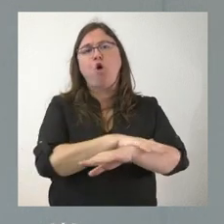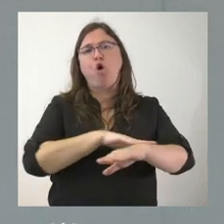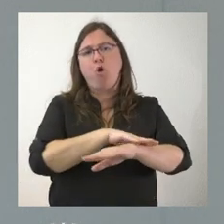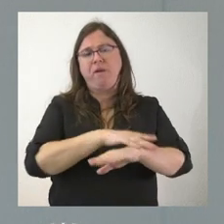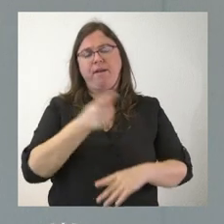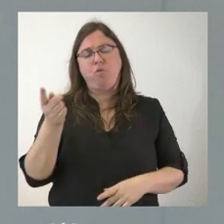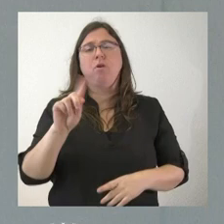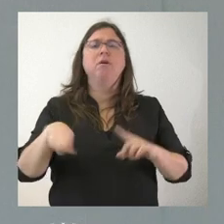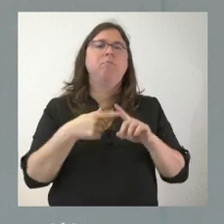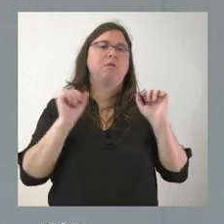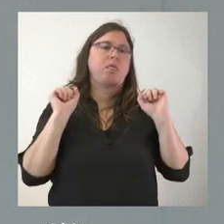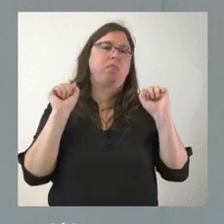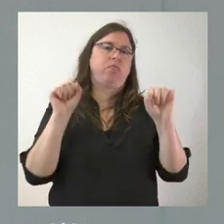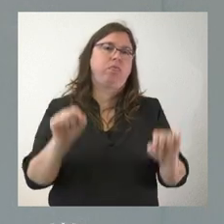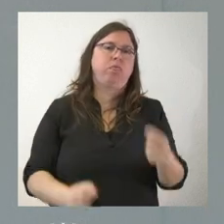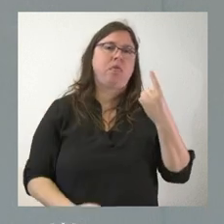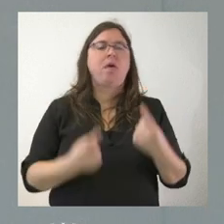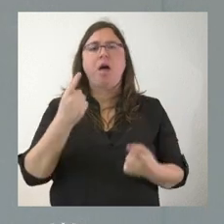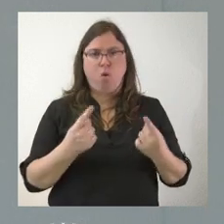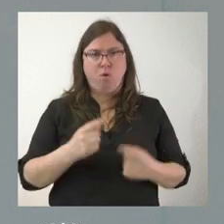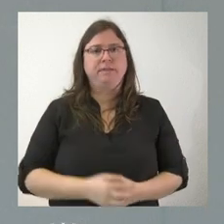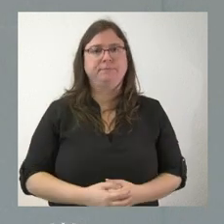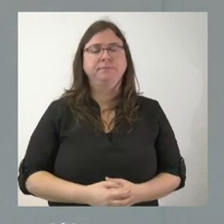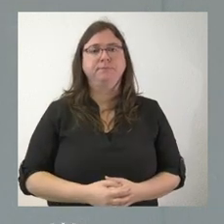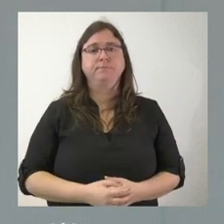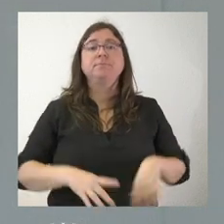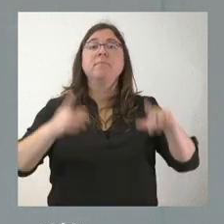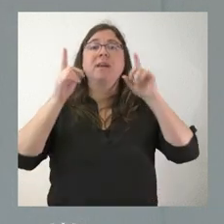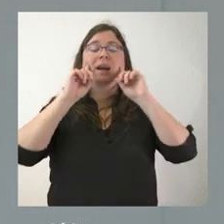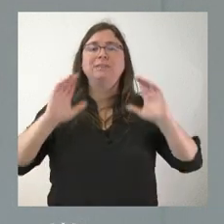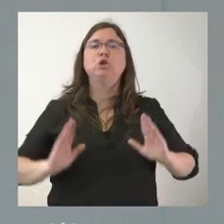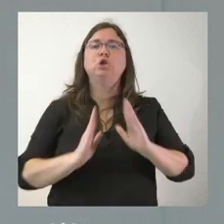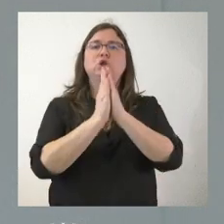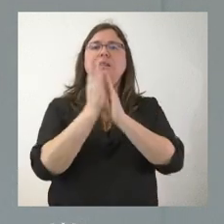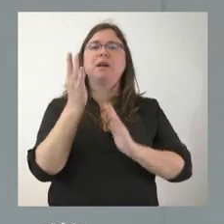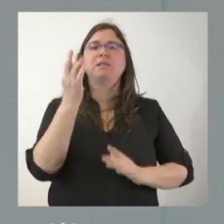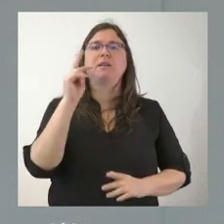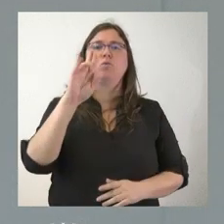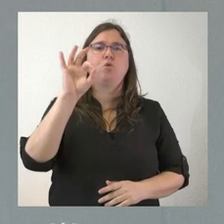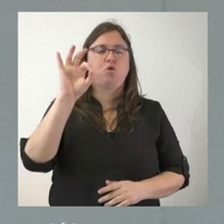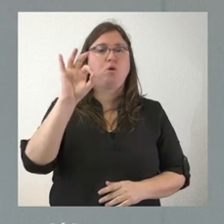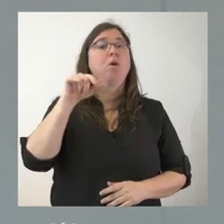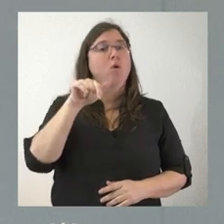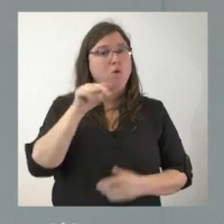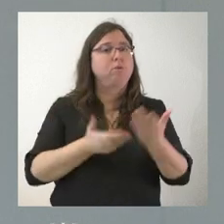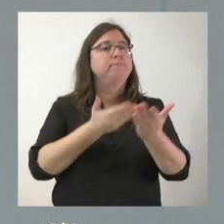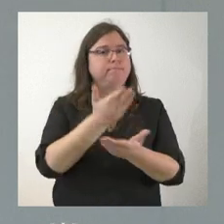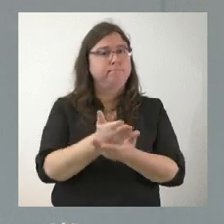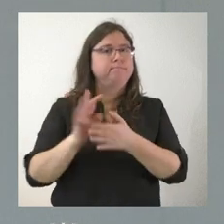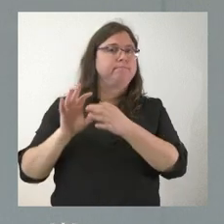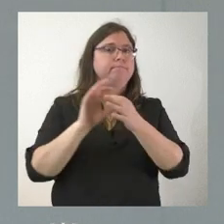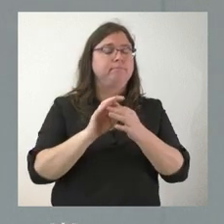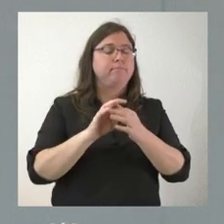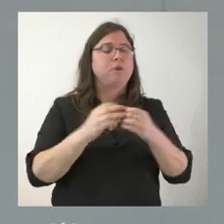y un retraso evidente en algunas de las mismas en el caso de San saturio hoy planteamos una iniciativa relevante en relación con